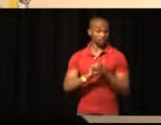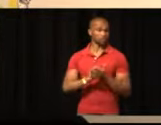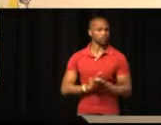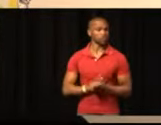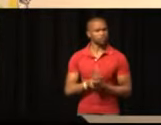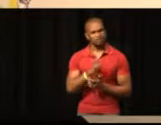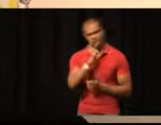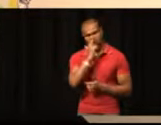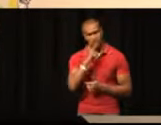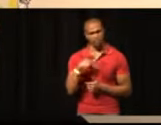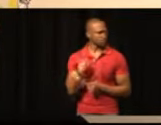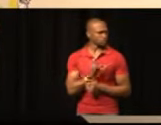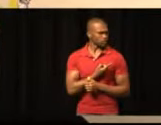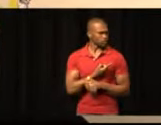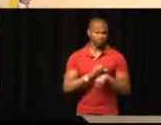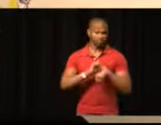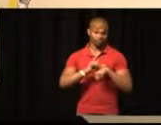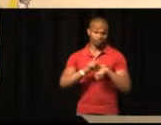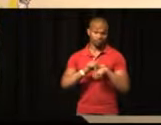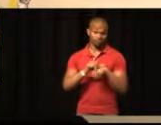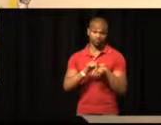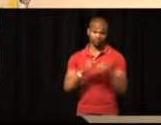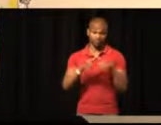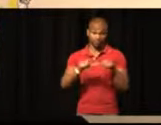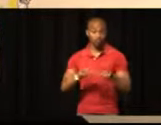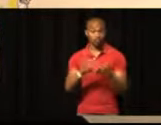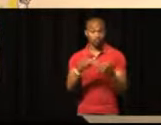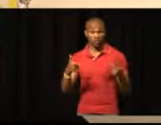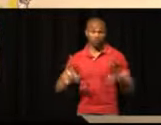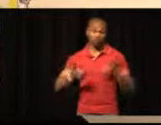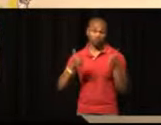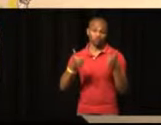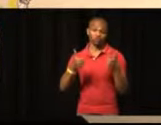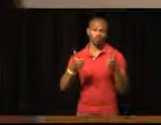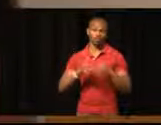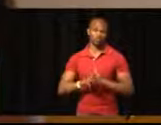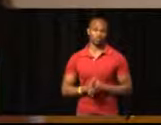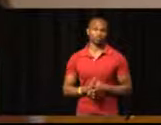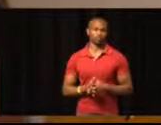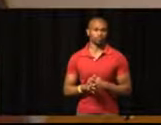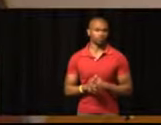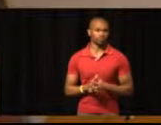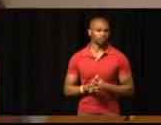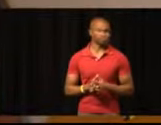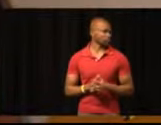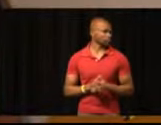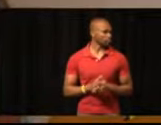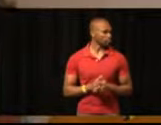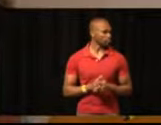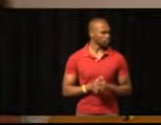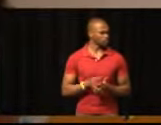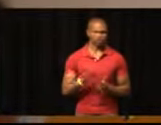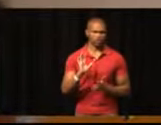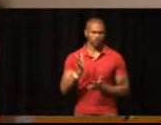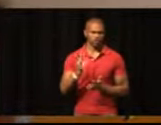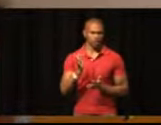no. Yo creo que ya estamos muy tarde para construir un legado positivo.